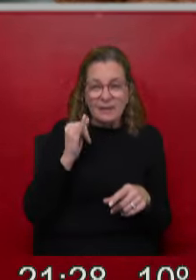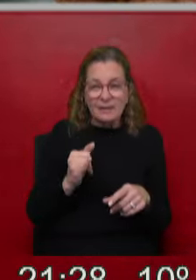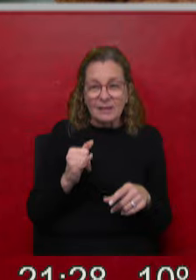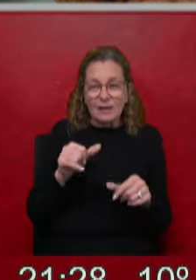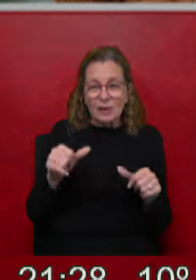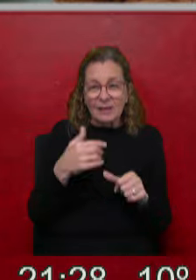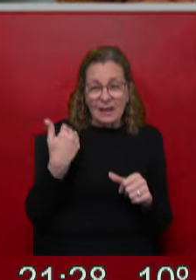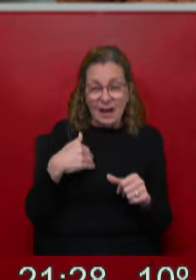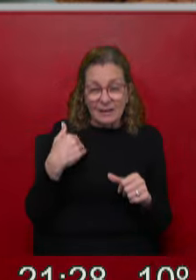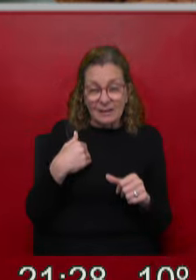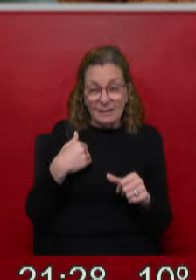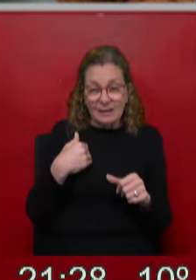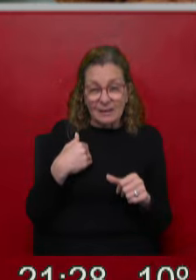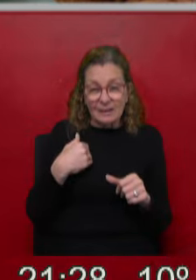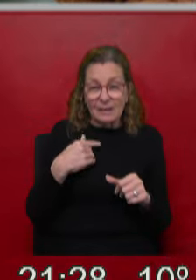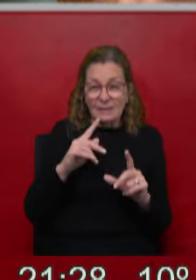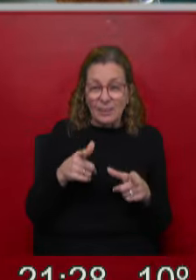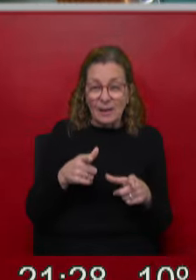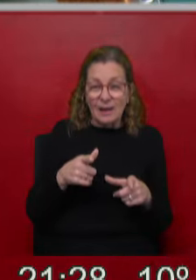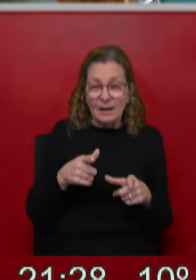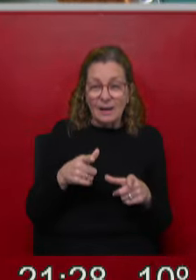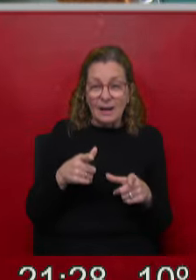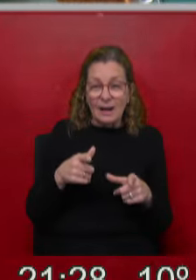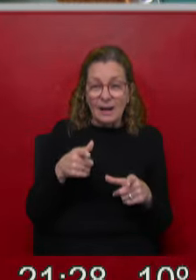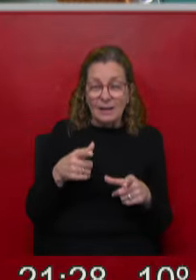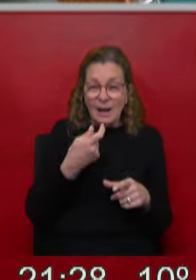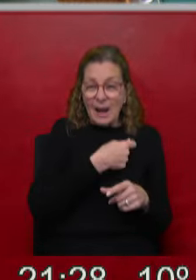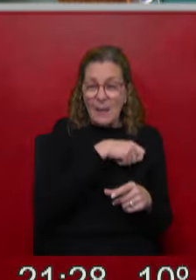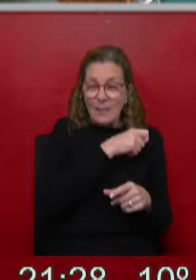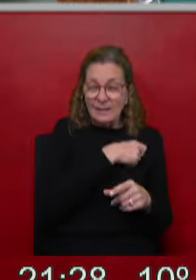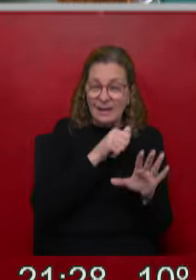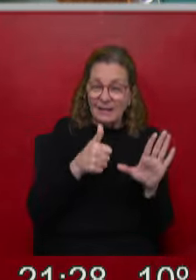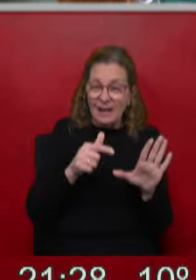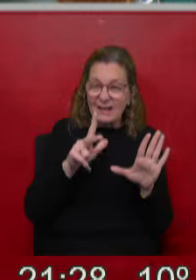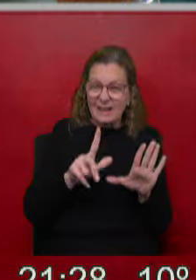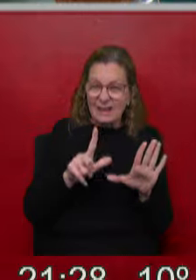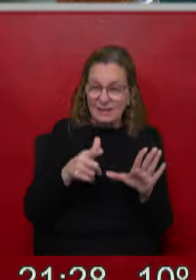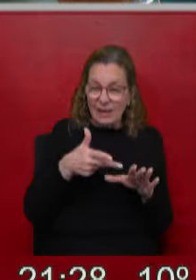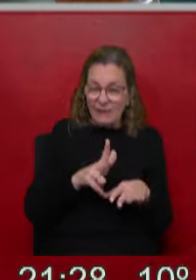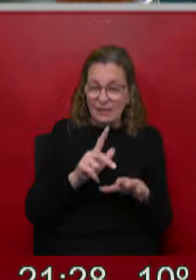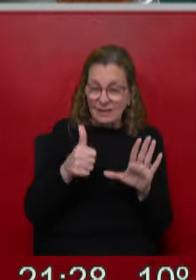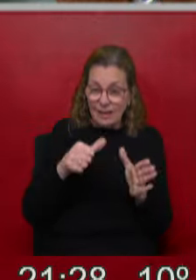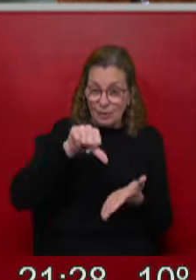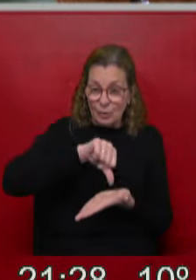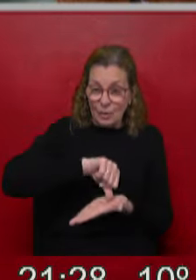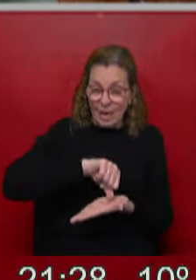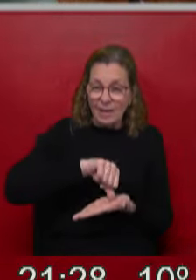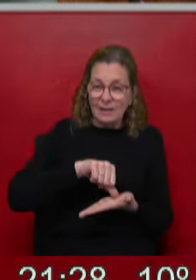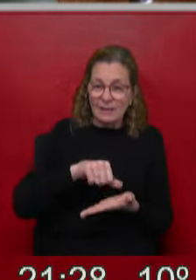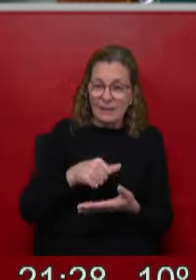hice en Argentina, por el sur, por Córdoba, y ahora en España hice 6 o 7 fechas, 6 o 7 ciudades, no me